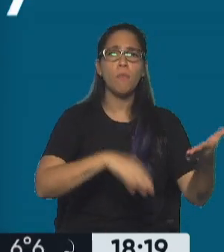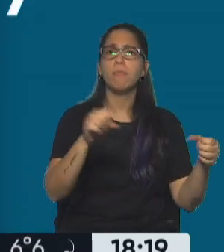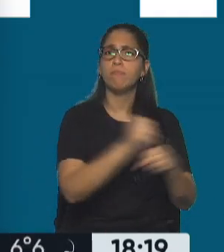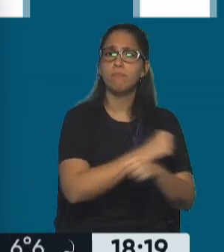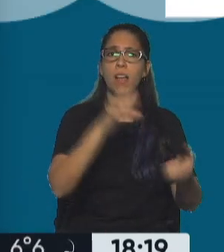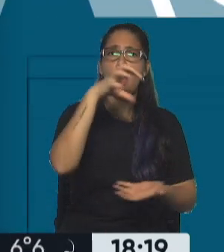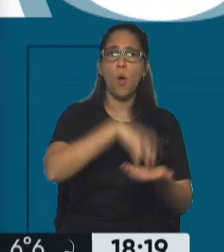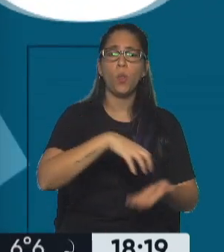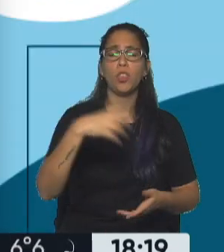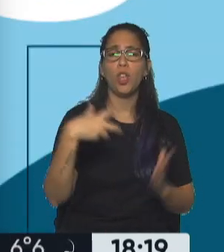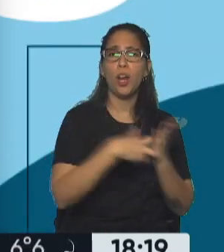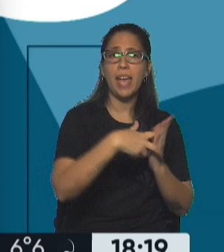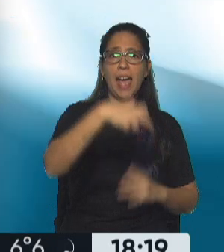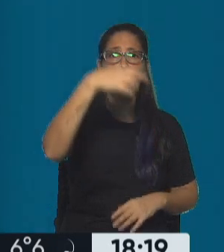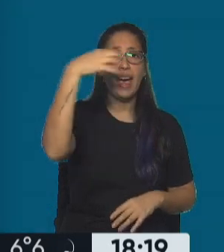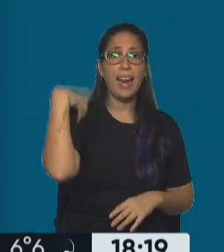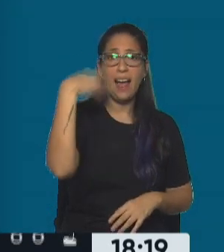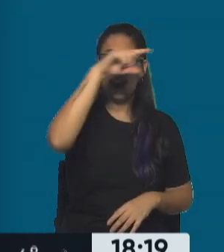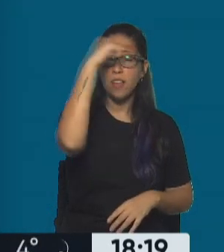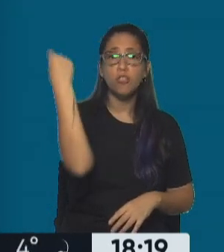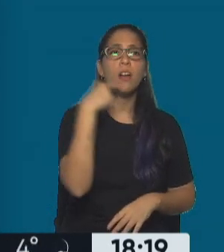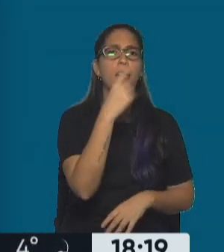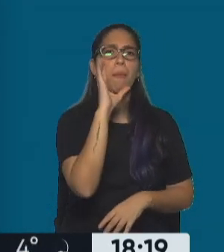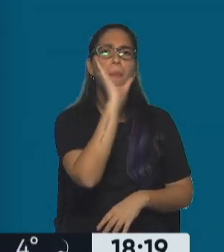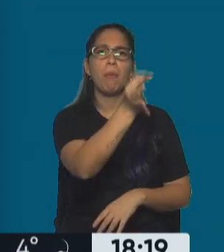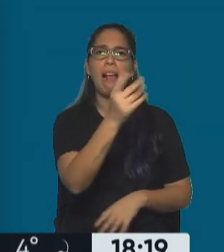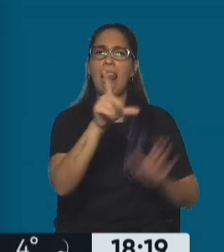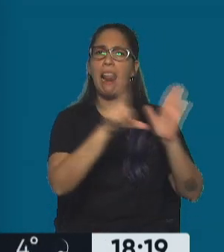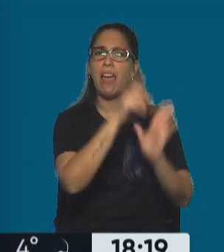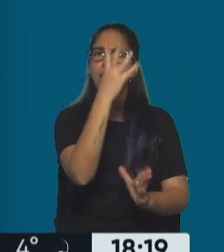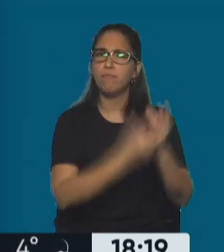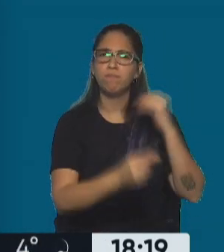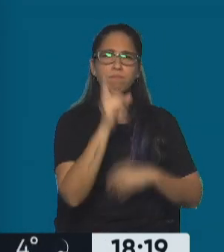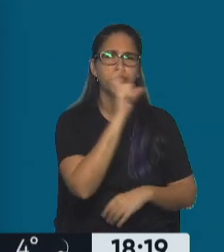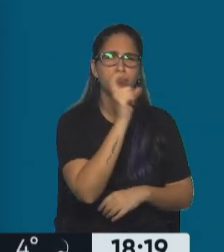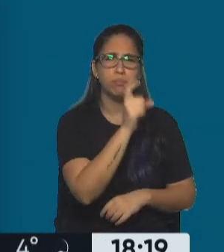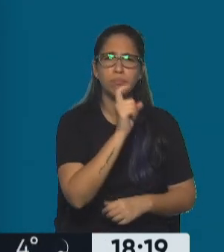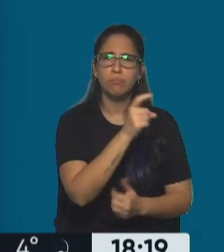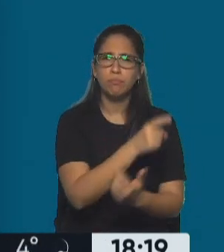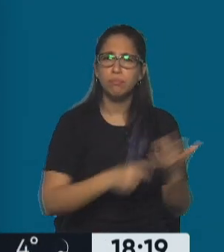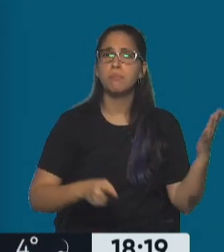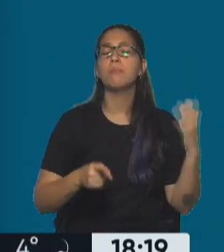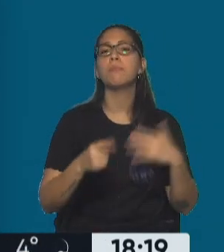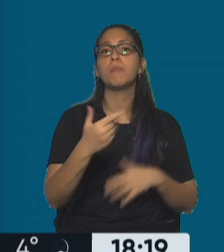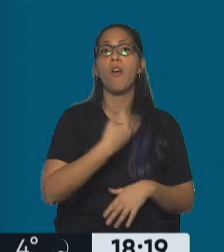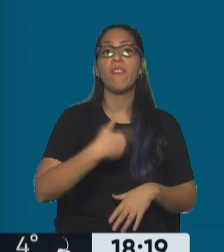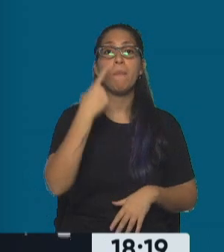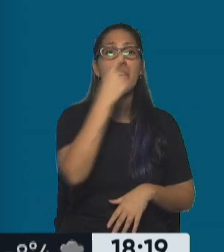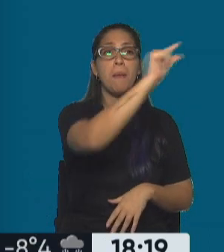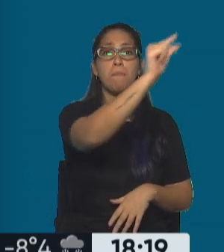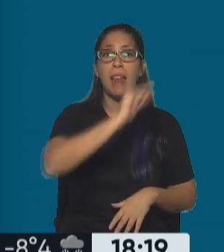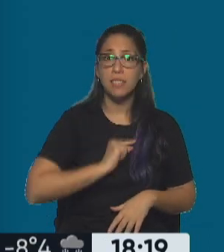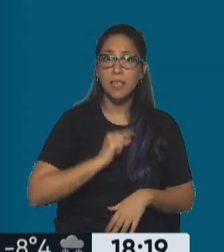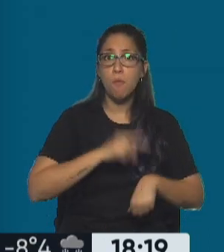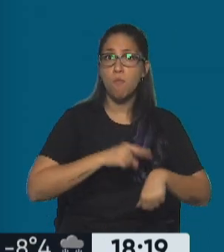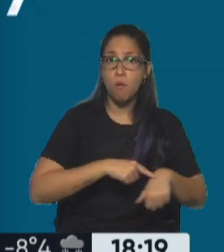General de la Nación, que detalla la enorme cantidad de violaciones a la ley cometidas en el otorgamiento y posterior ejecución del préstamo del Fondo